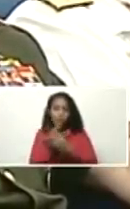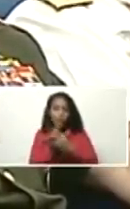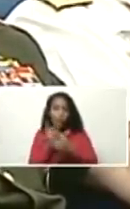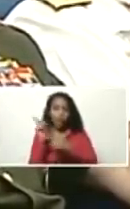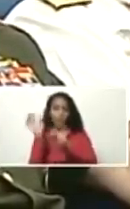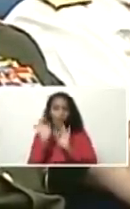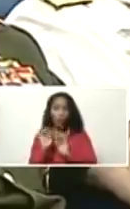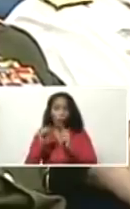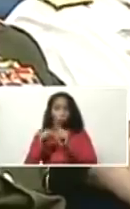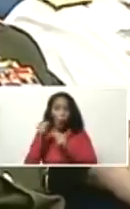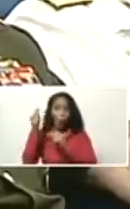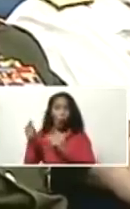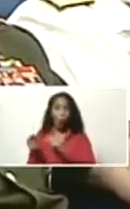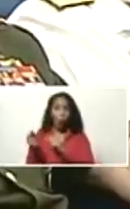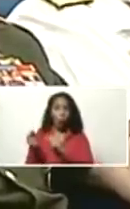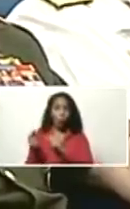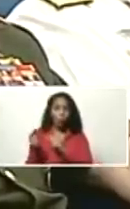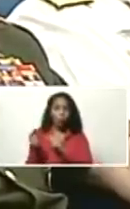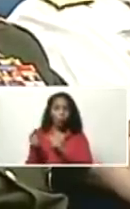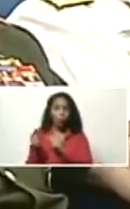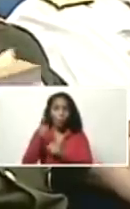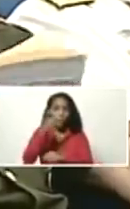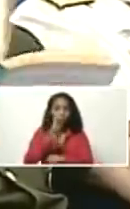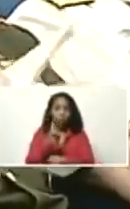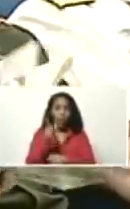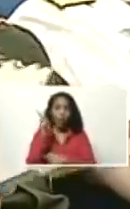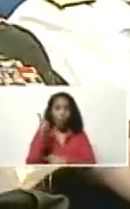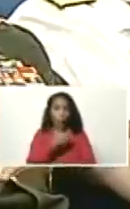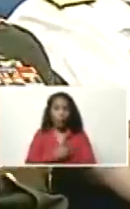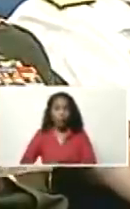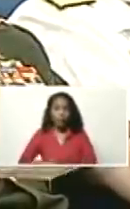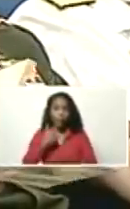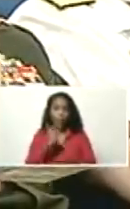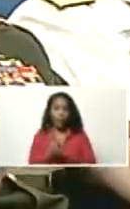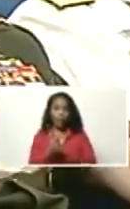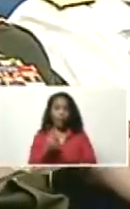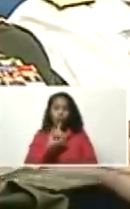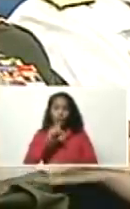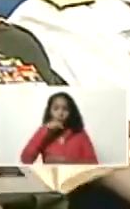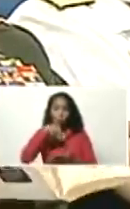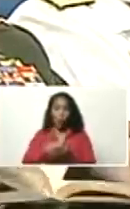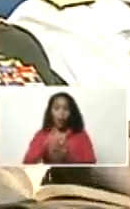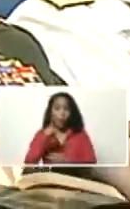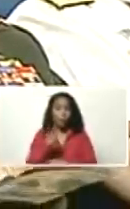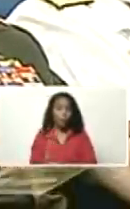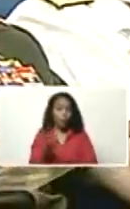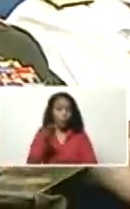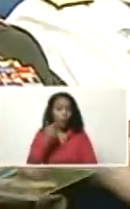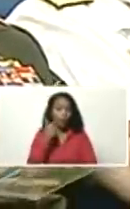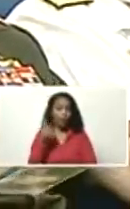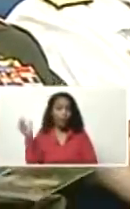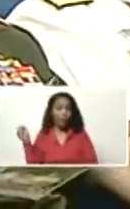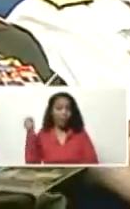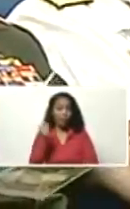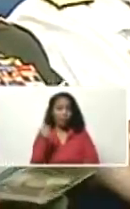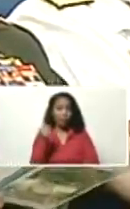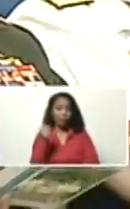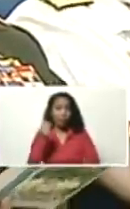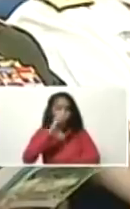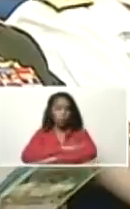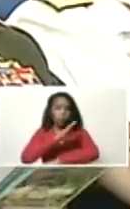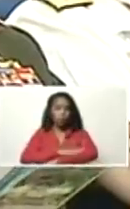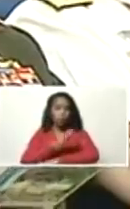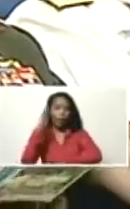El otro actor, presidente, que usted no mencionó, pero que es importante traer a colación, es la conducta de